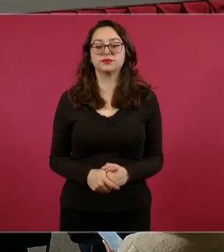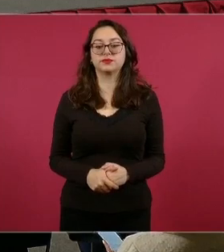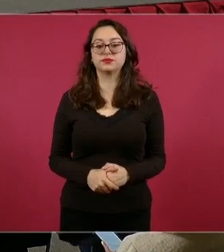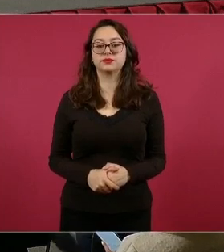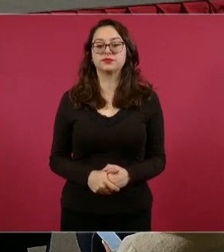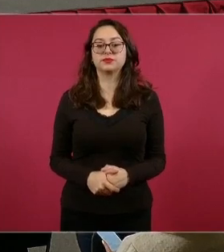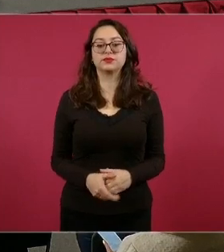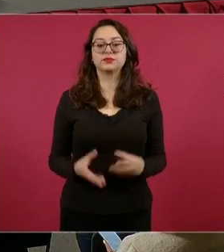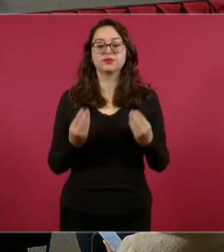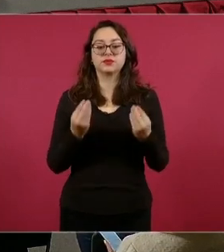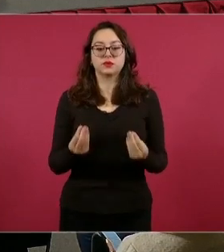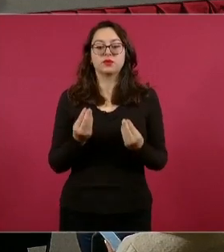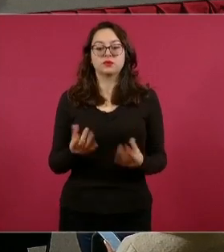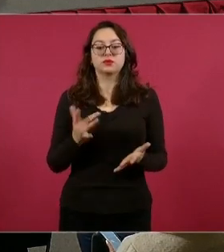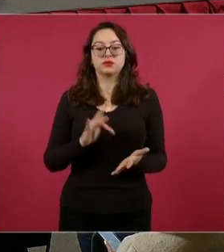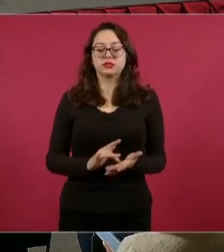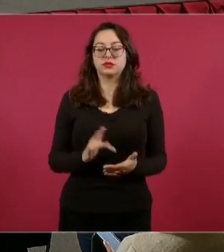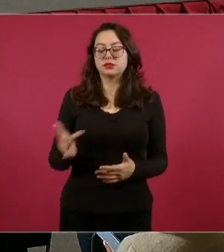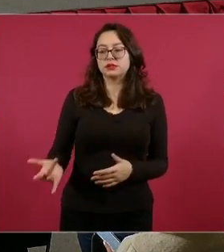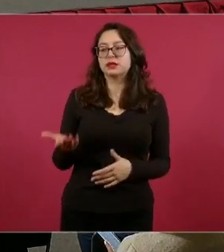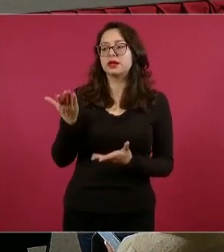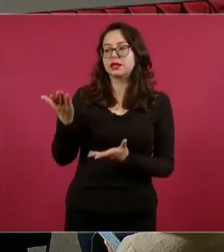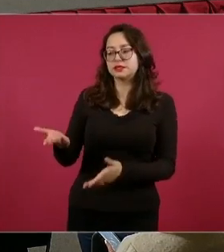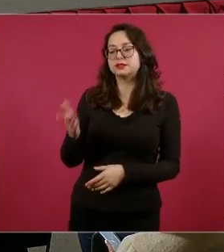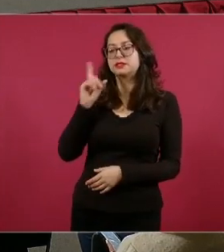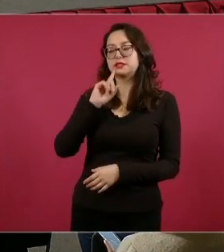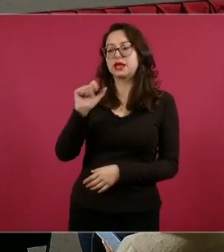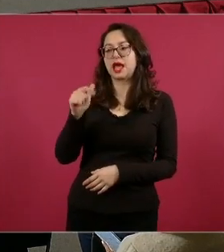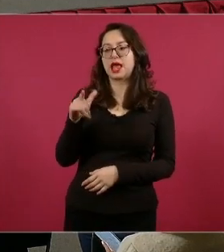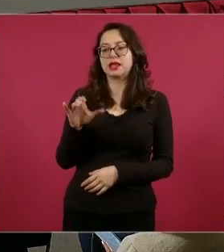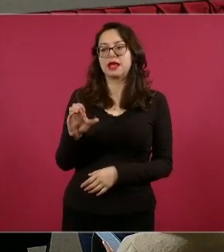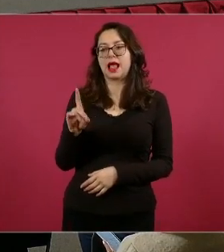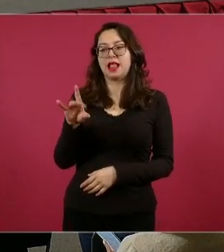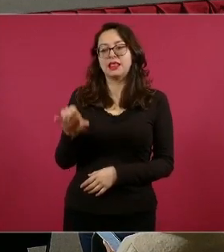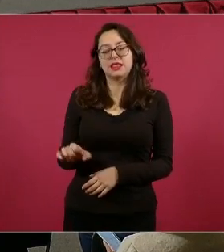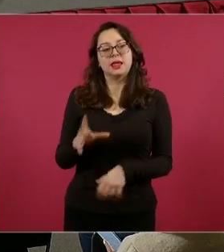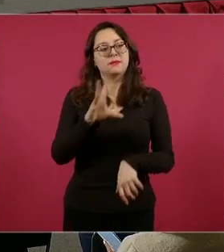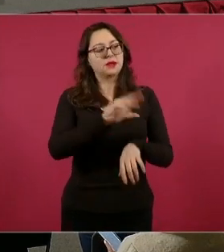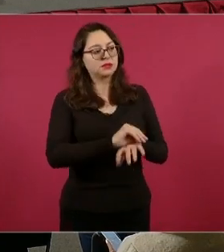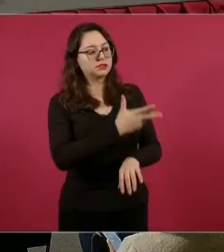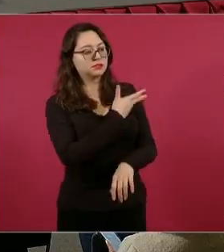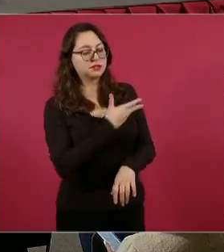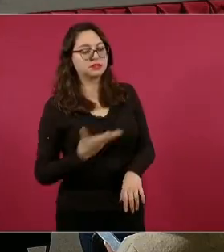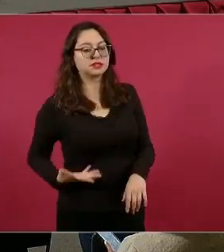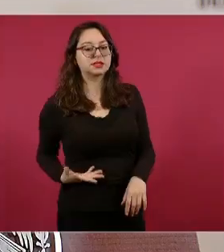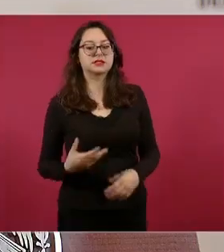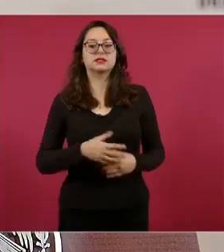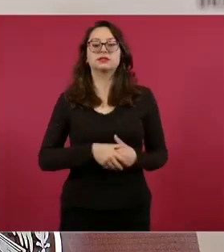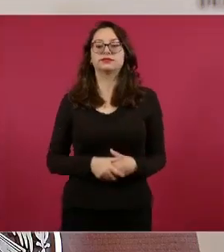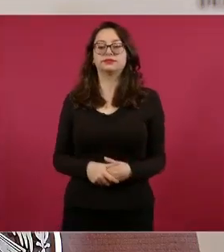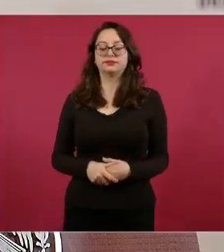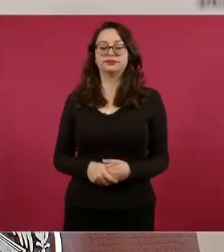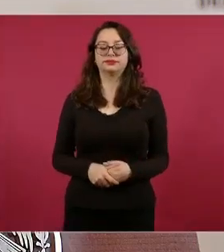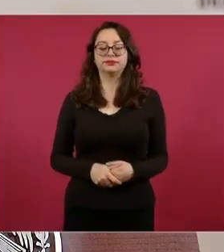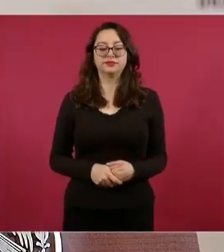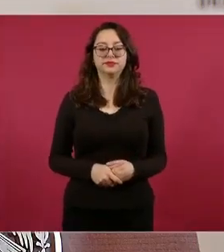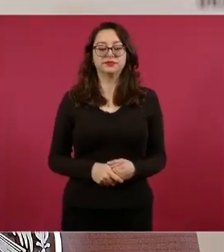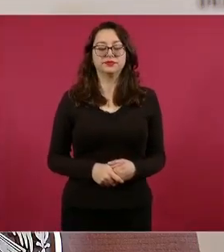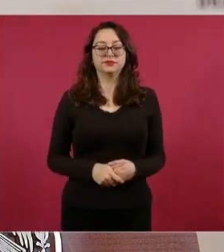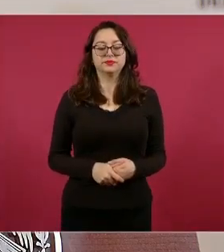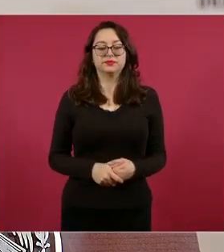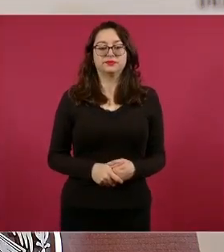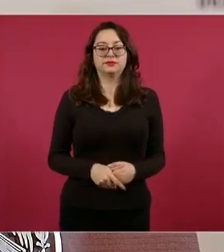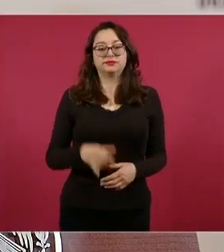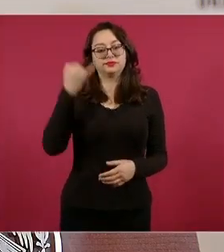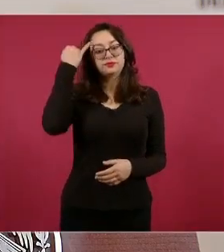Muchas gracias, maestro alcalde. Con su permiso, señor presidente, las iniciativas de que se han